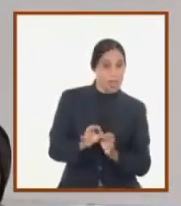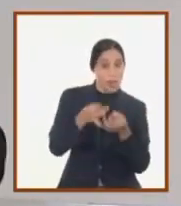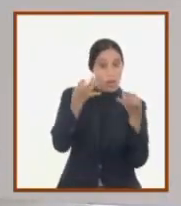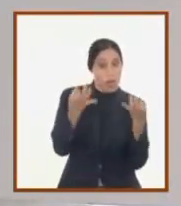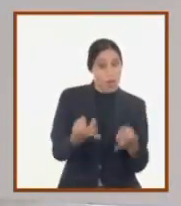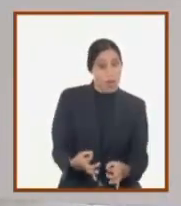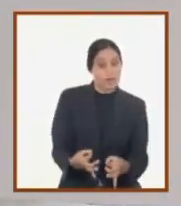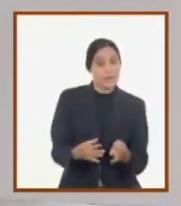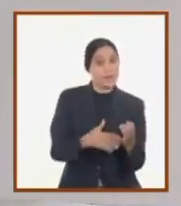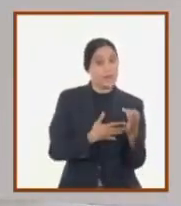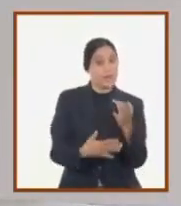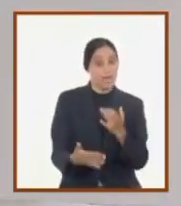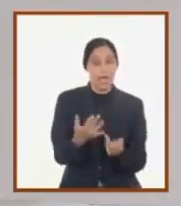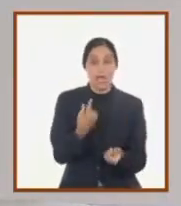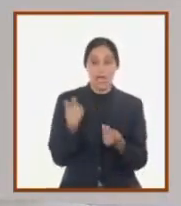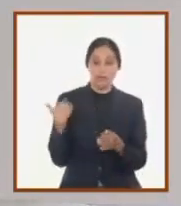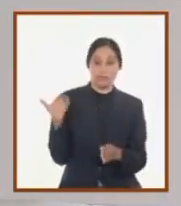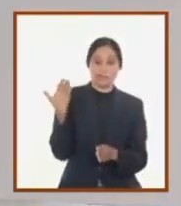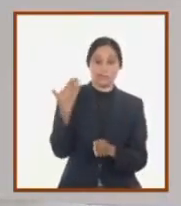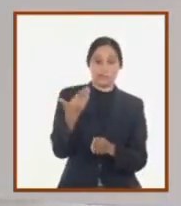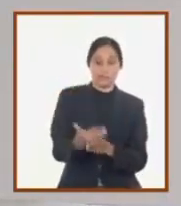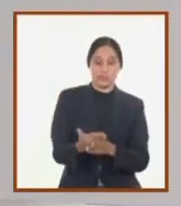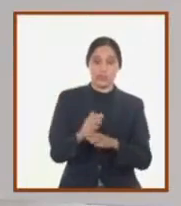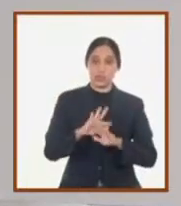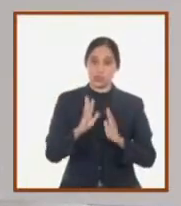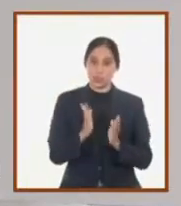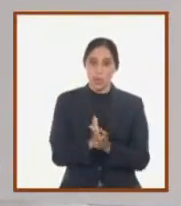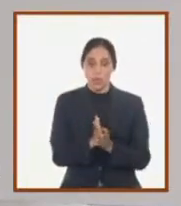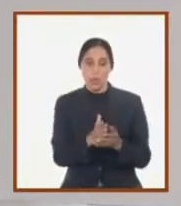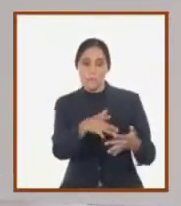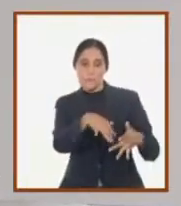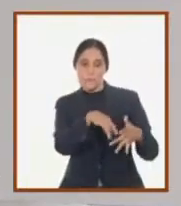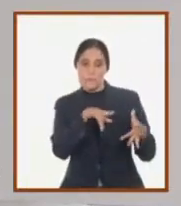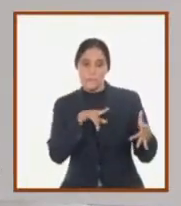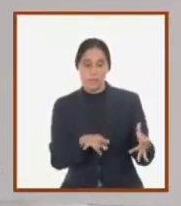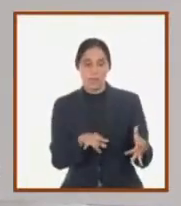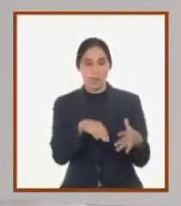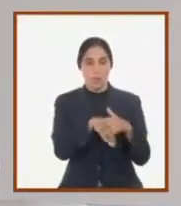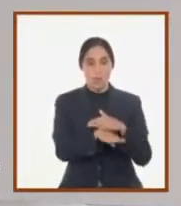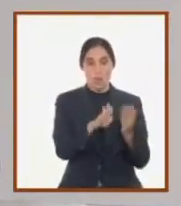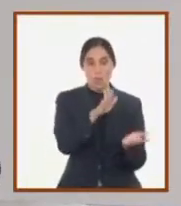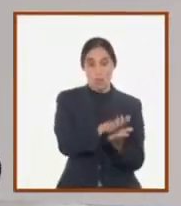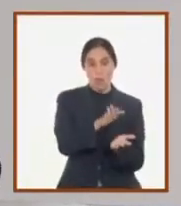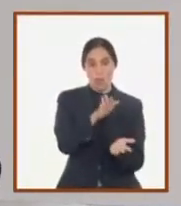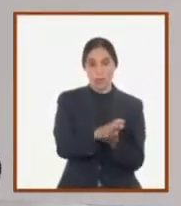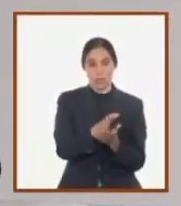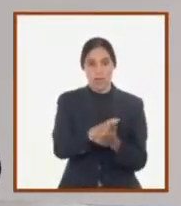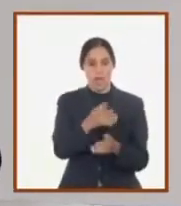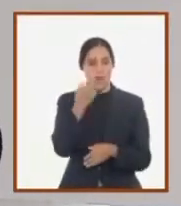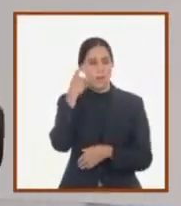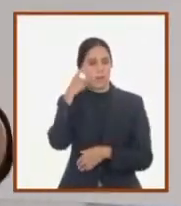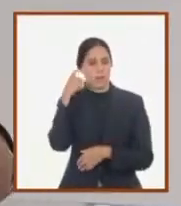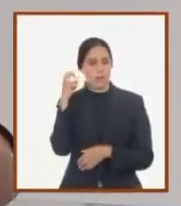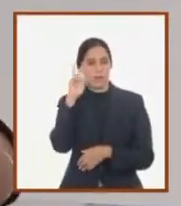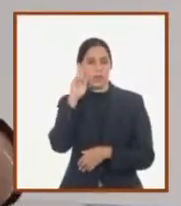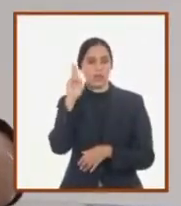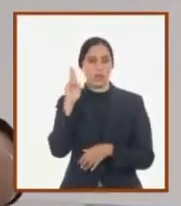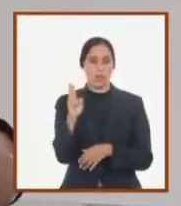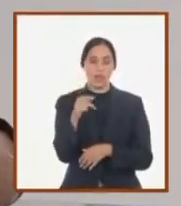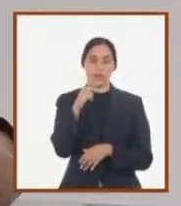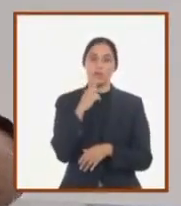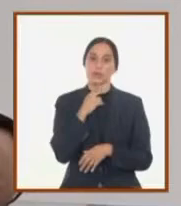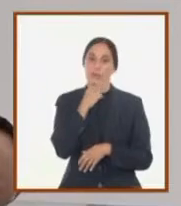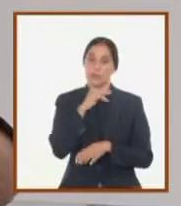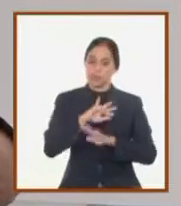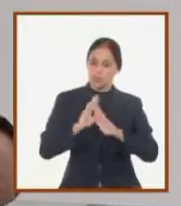paso al paso de los años Así mismo registro eh También de de la memoria del mundo el fondo de José Martí Tenemos también